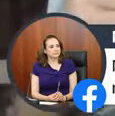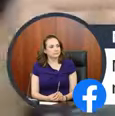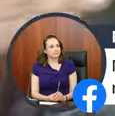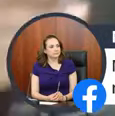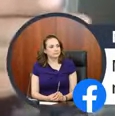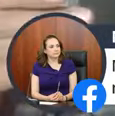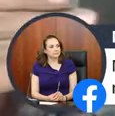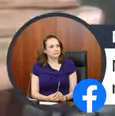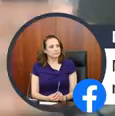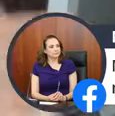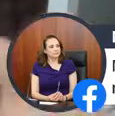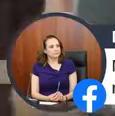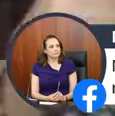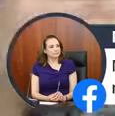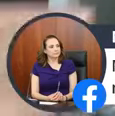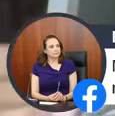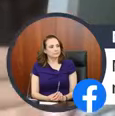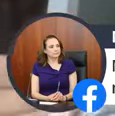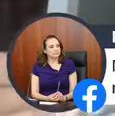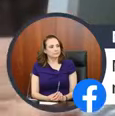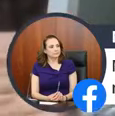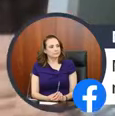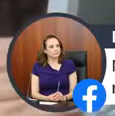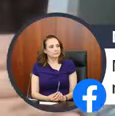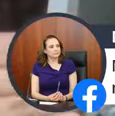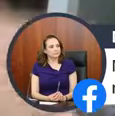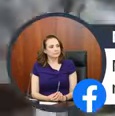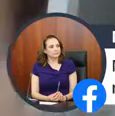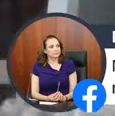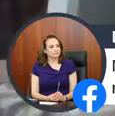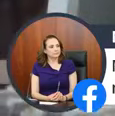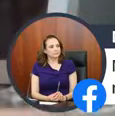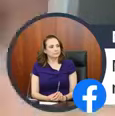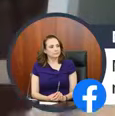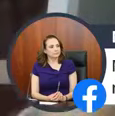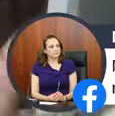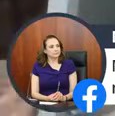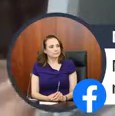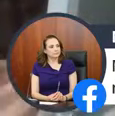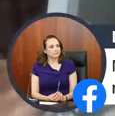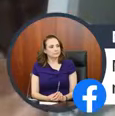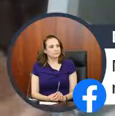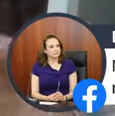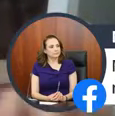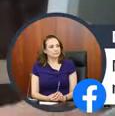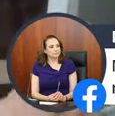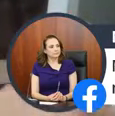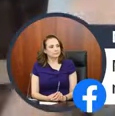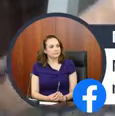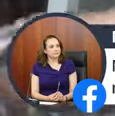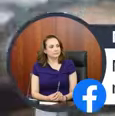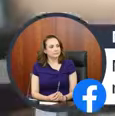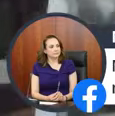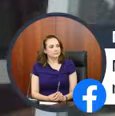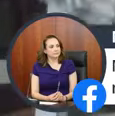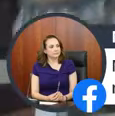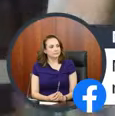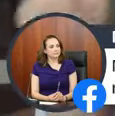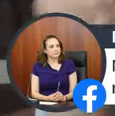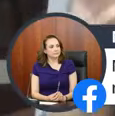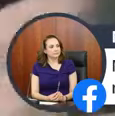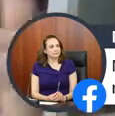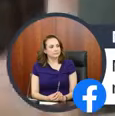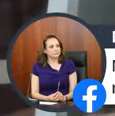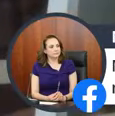no queremos avanzar, porque el avanzar sería poner límites a las personas que más amamos. ¿Te das cuenta? Que la prueba de